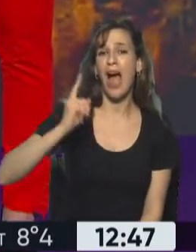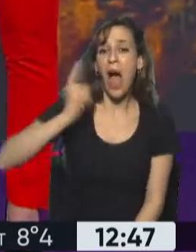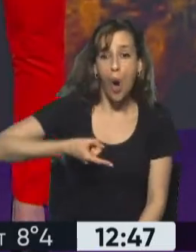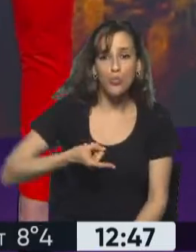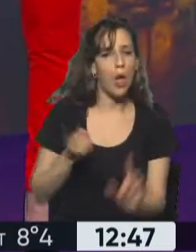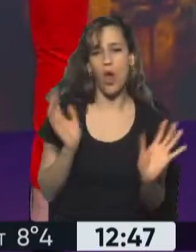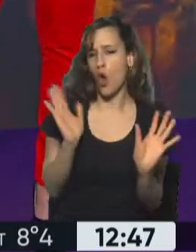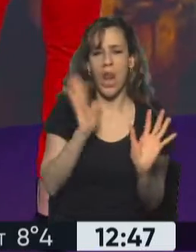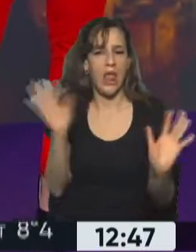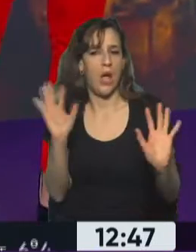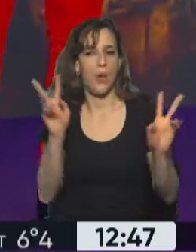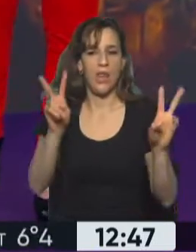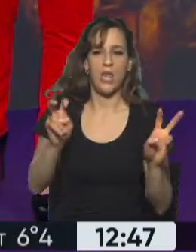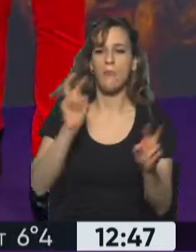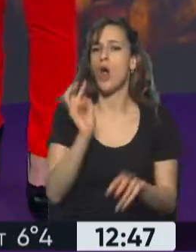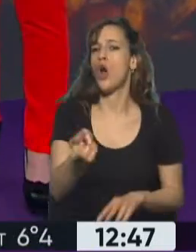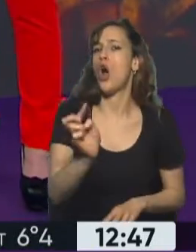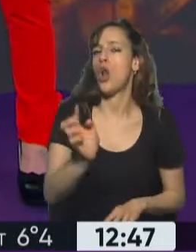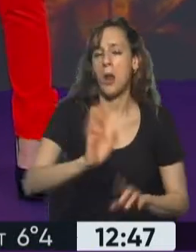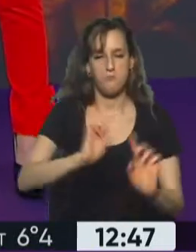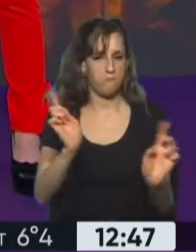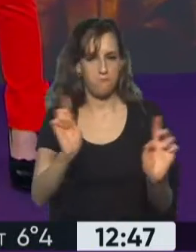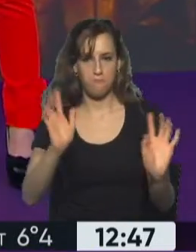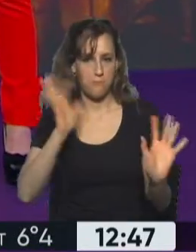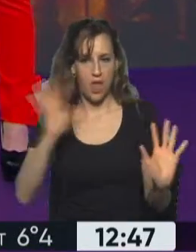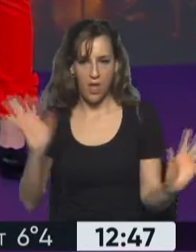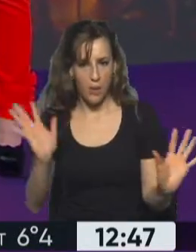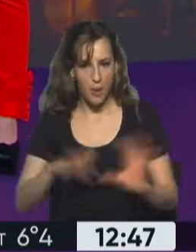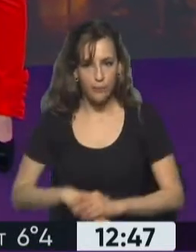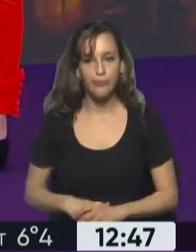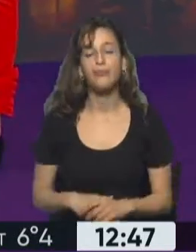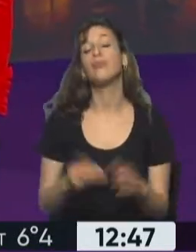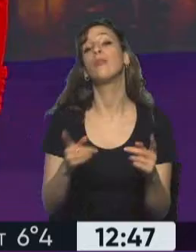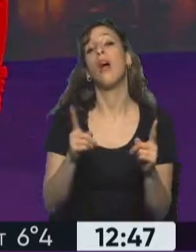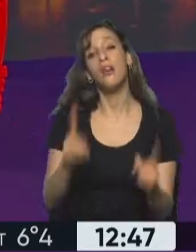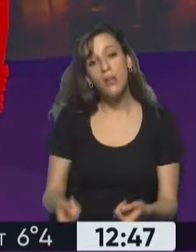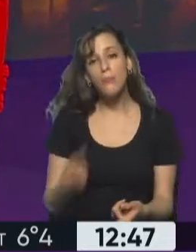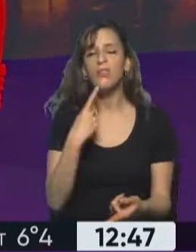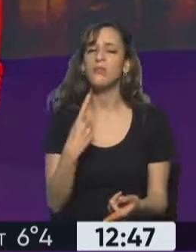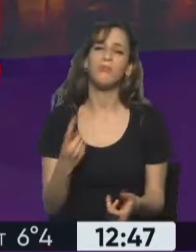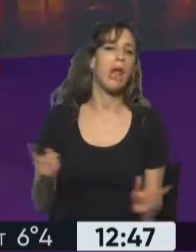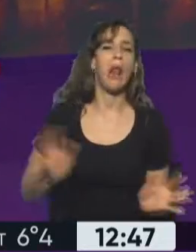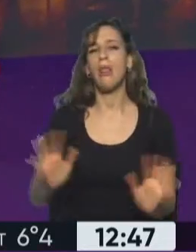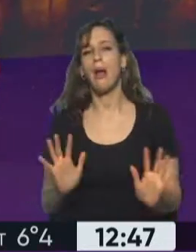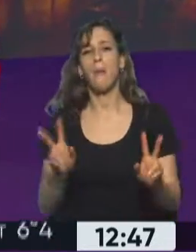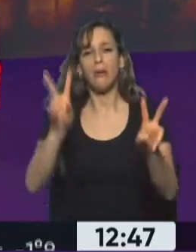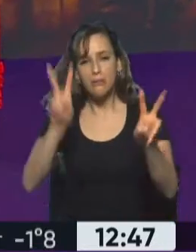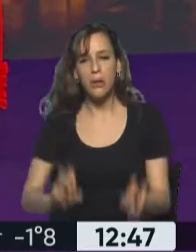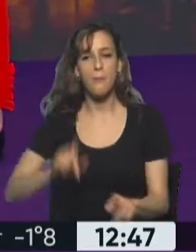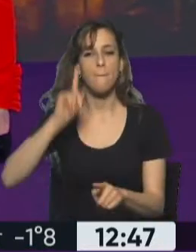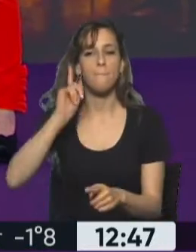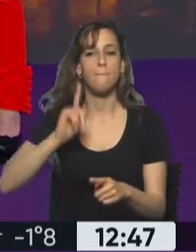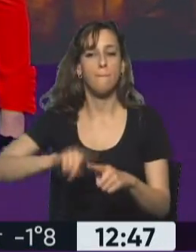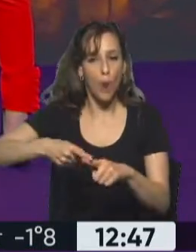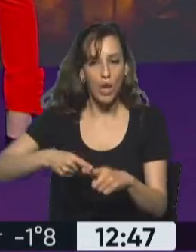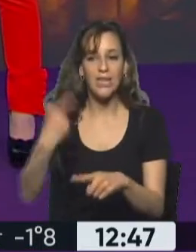que ver con el dólar, decía el expresidente del Banco Central, Federico Sturzenegger, y no tiene nada que ver con hacer política de precios o con los ingresos. El